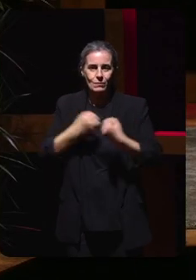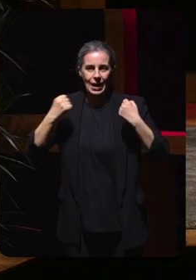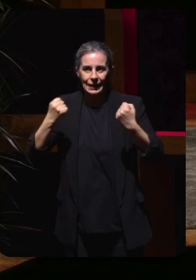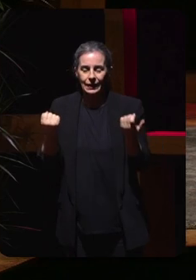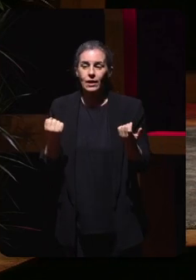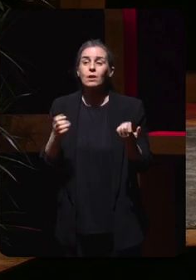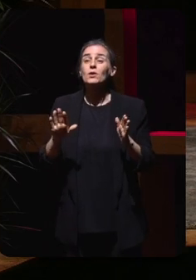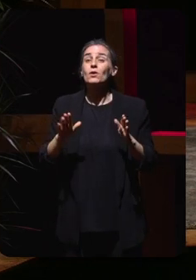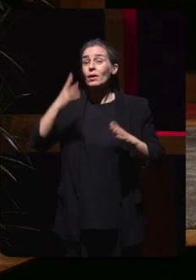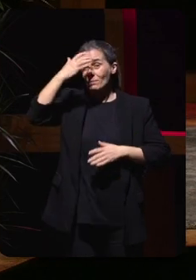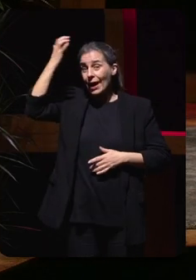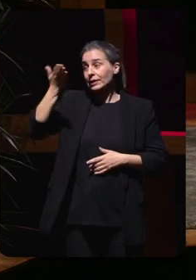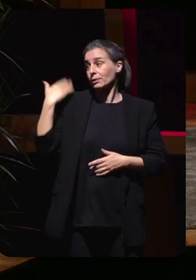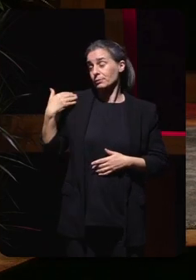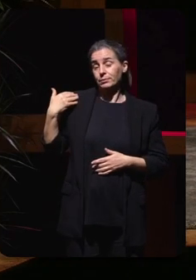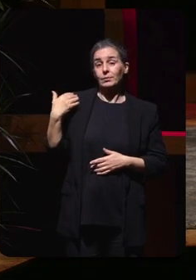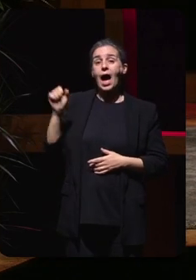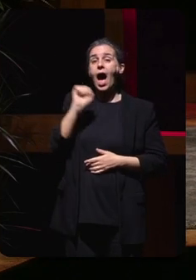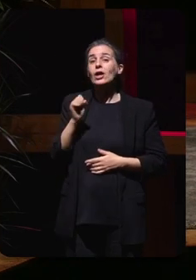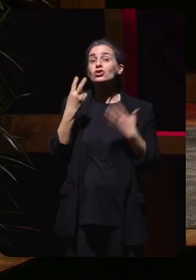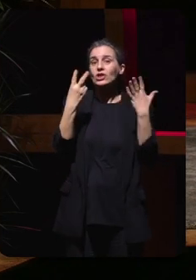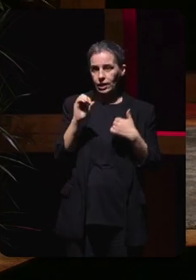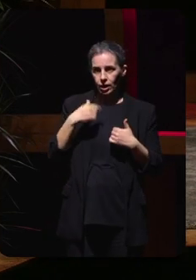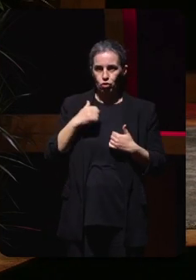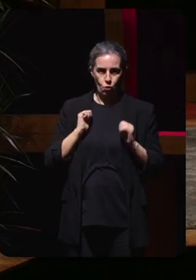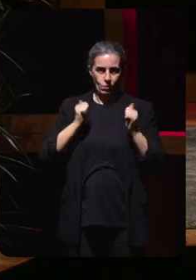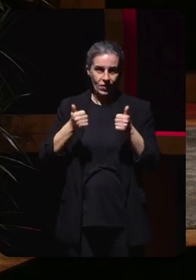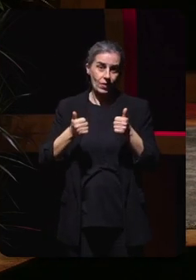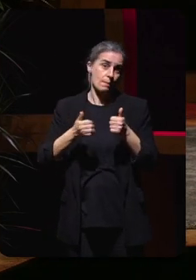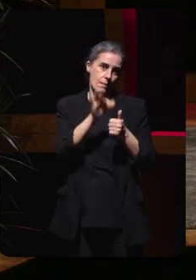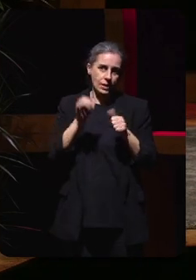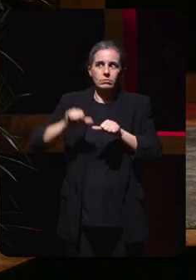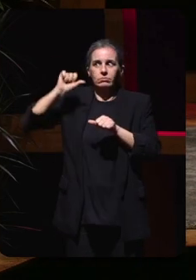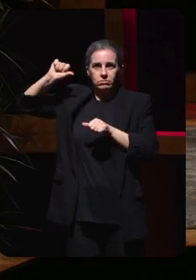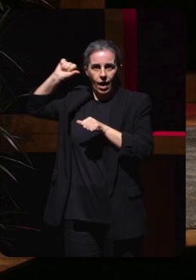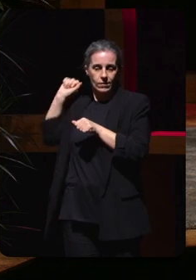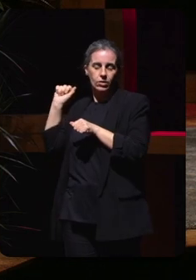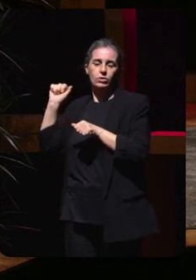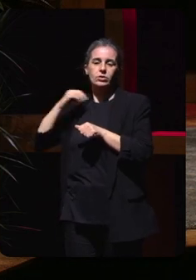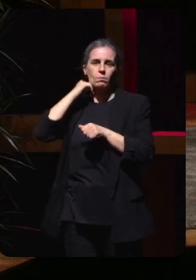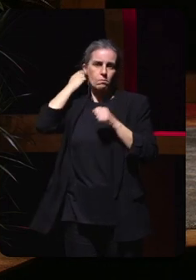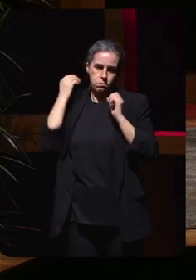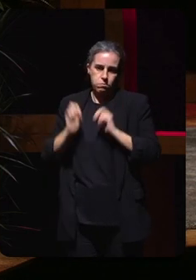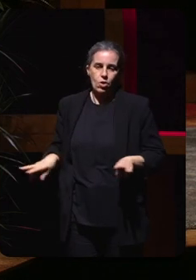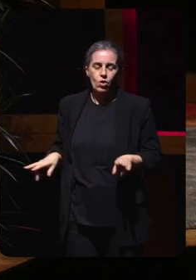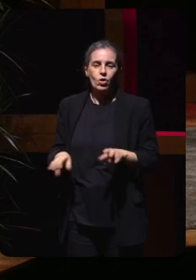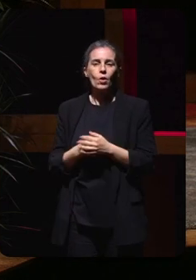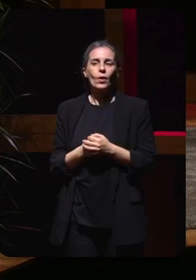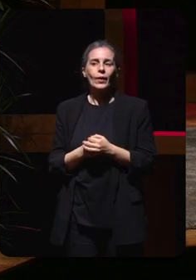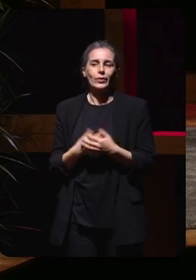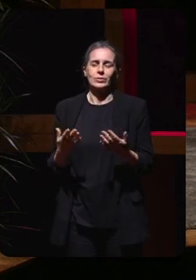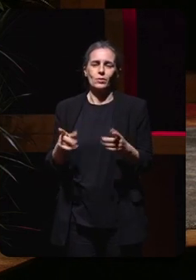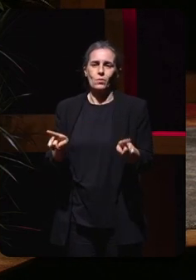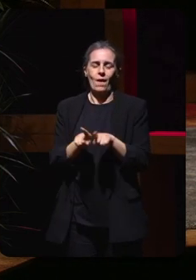desde luego en el año 70, cuando yo empecé, y por supuesto las anteriores a mí, pues todavía peor, pues desde luego, claro, que eras